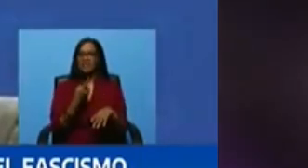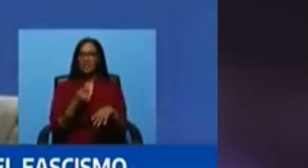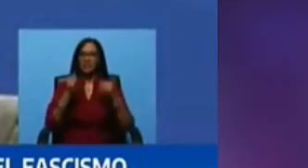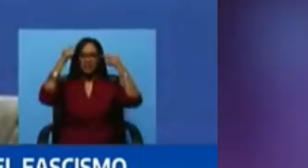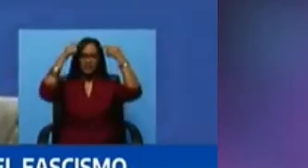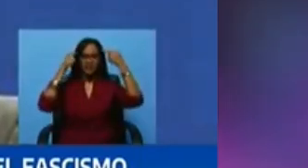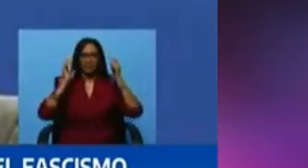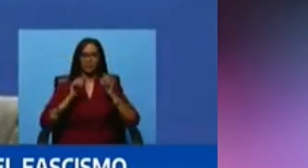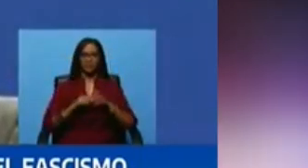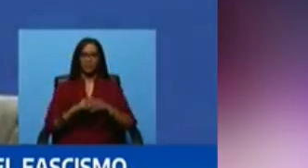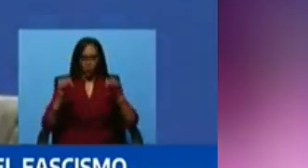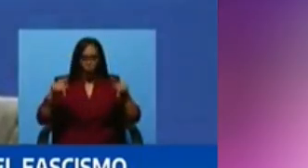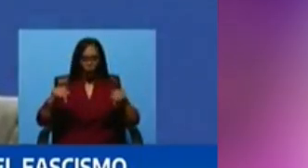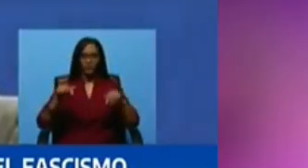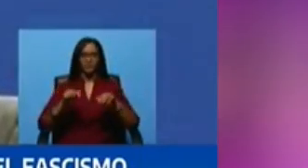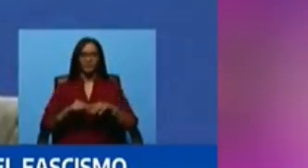chavista,